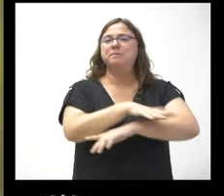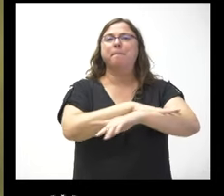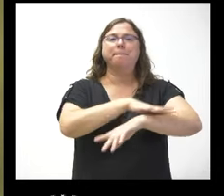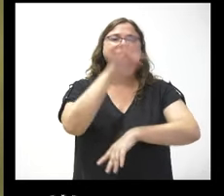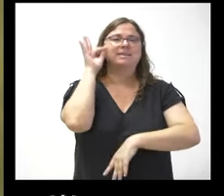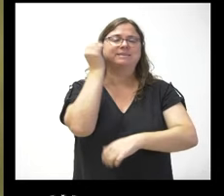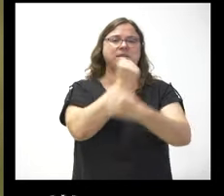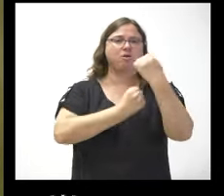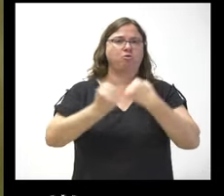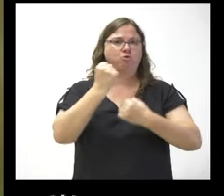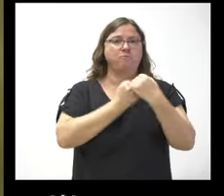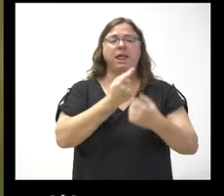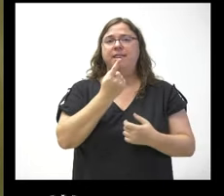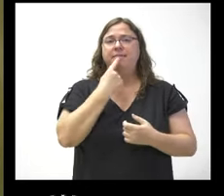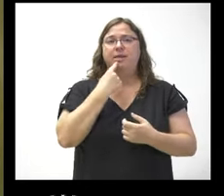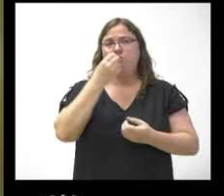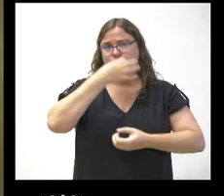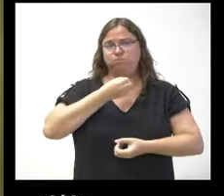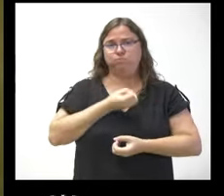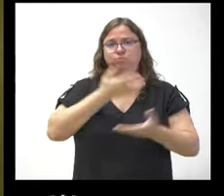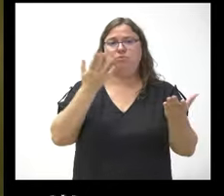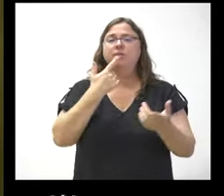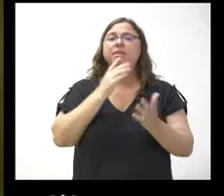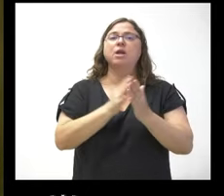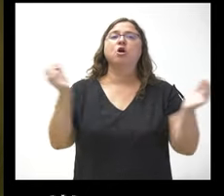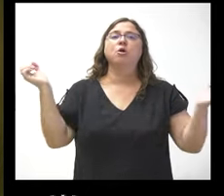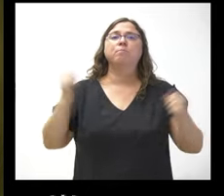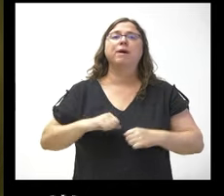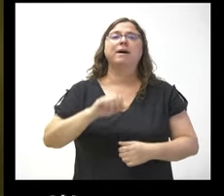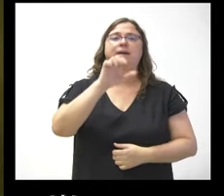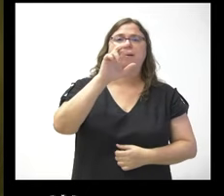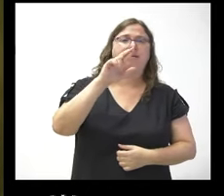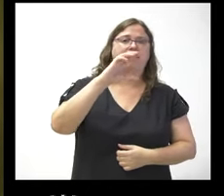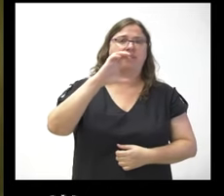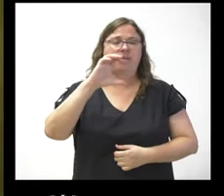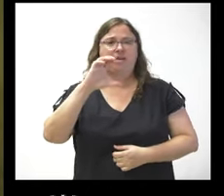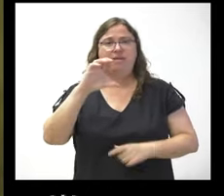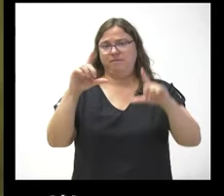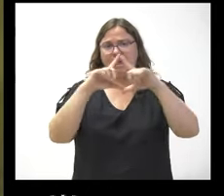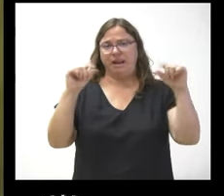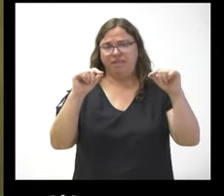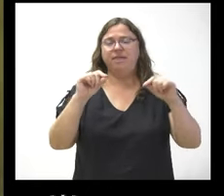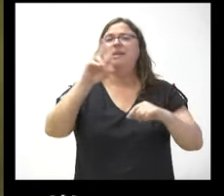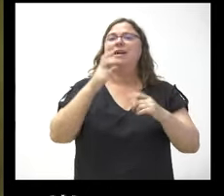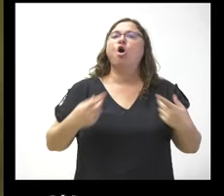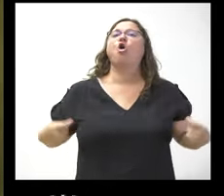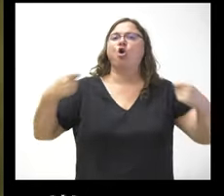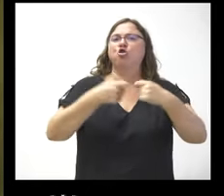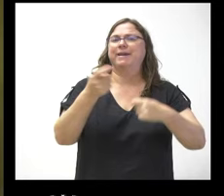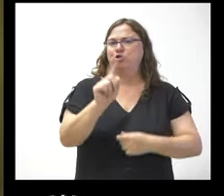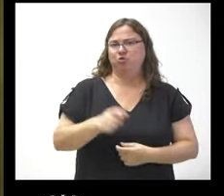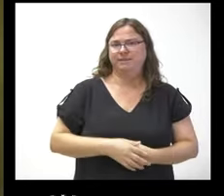eh dijo en declaraciones públicas que el pacto con con rc no es no se trata de un concierto